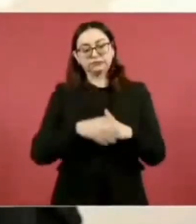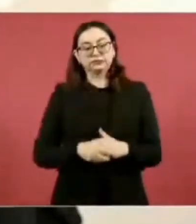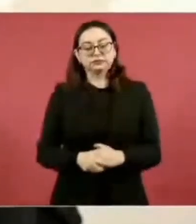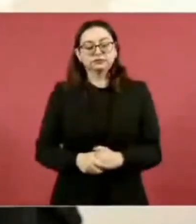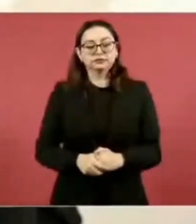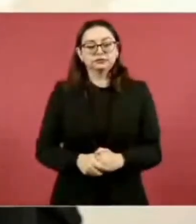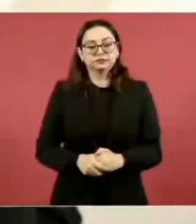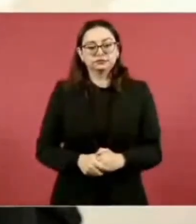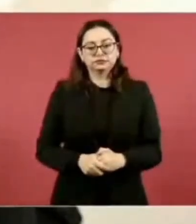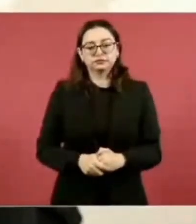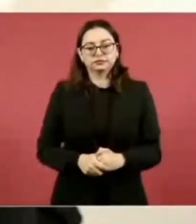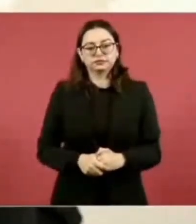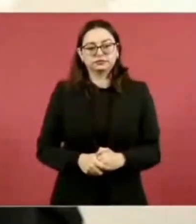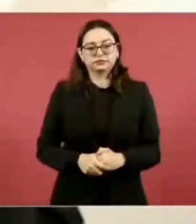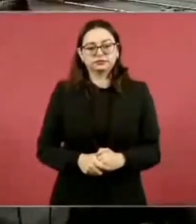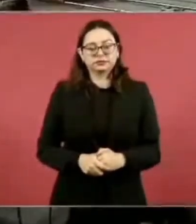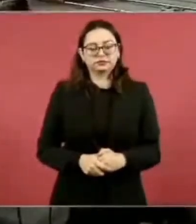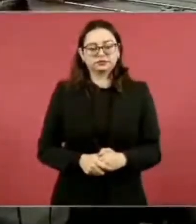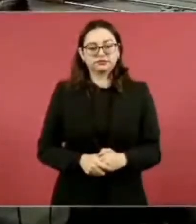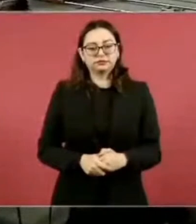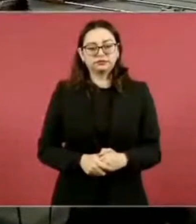pero por cualquier cosa, ¿no?